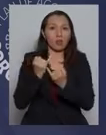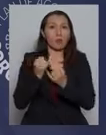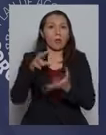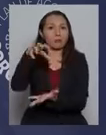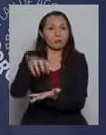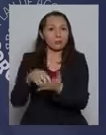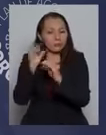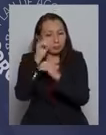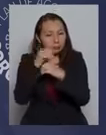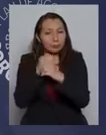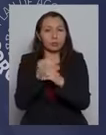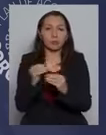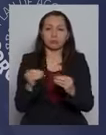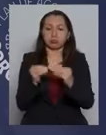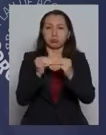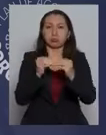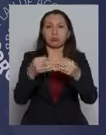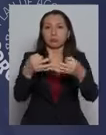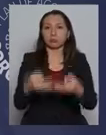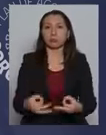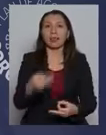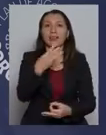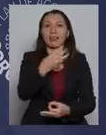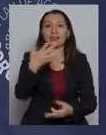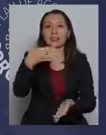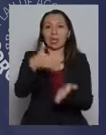laboratorios, acumulando un total de